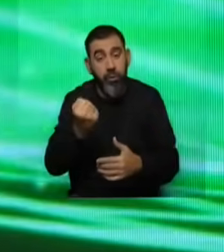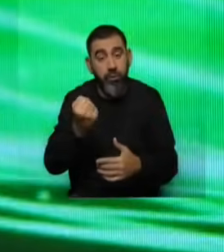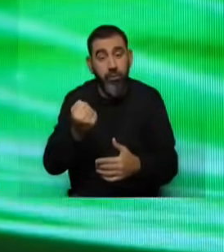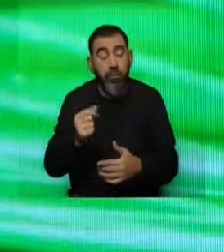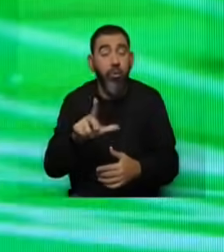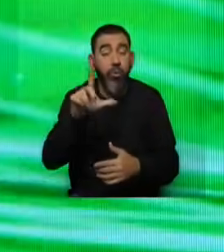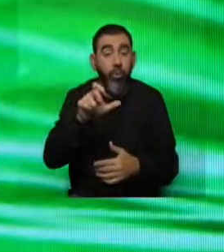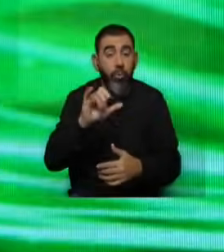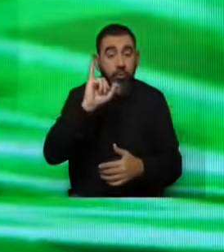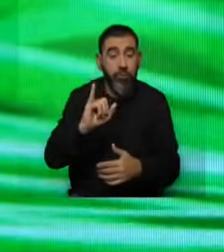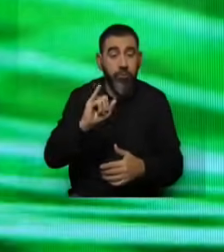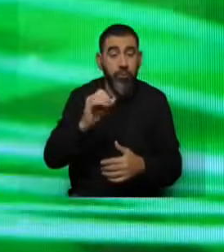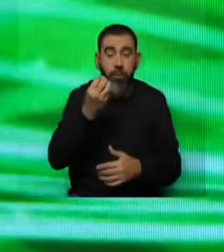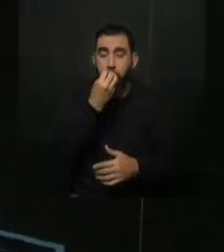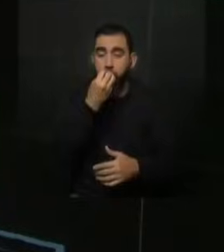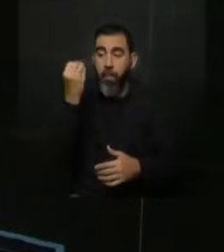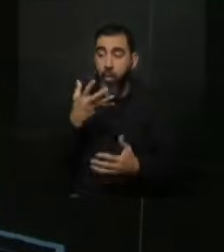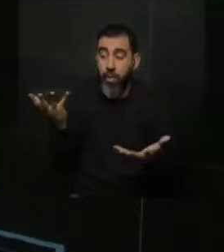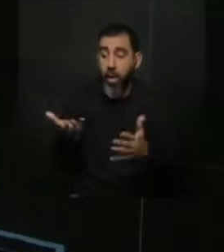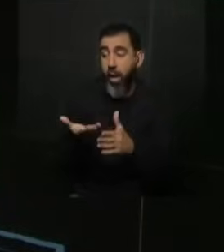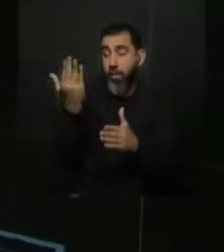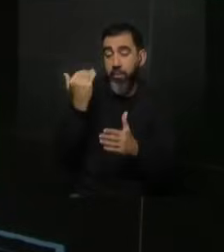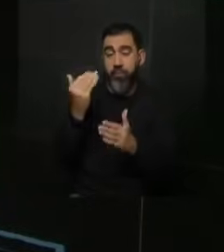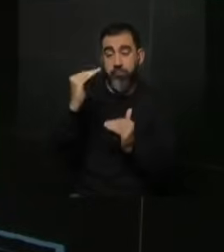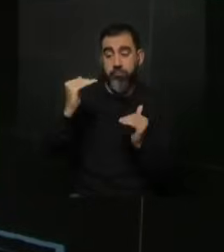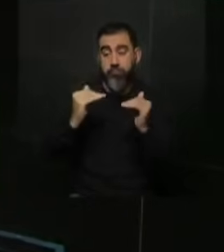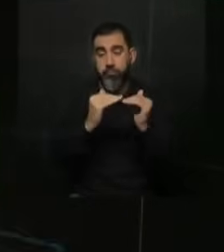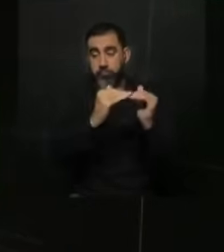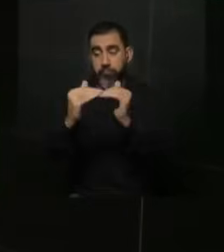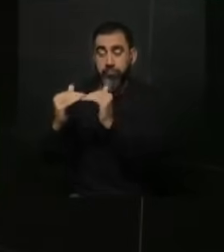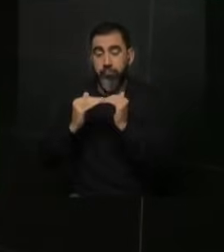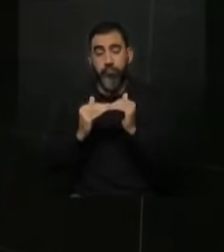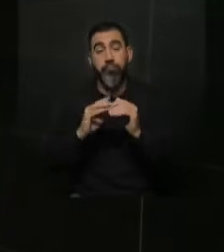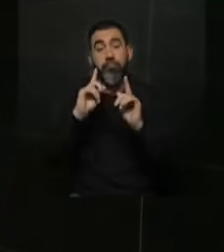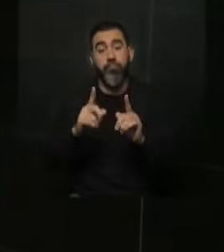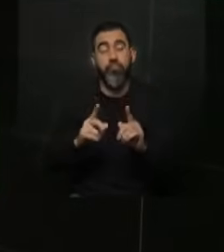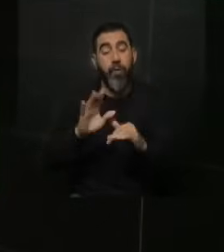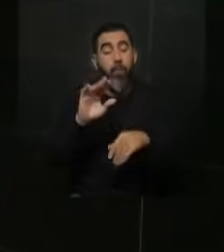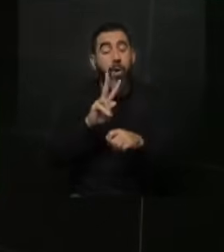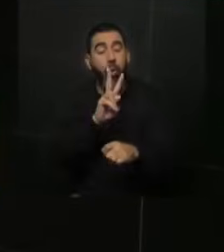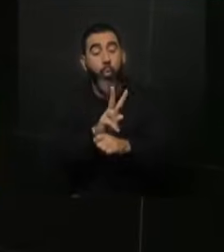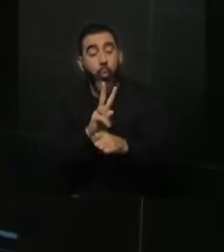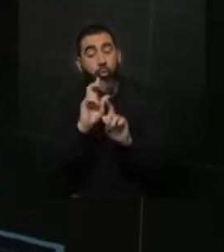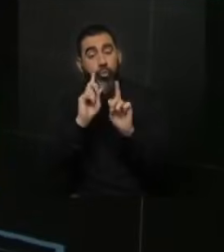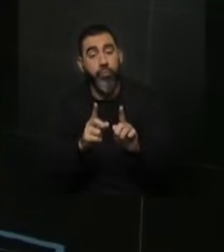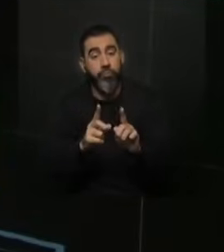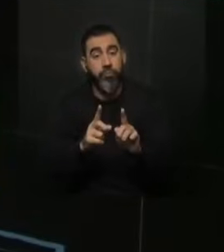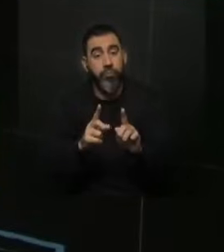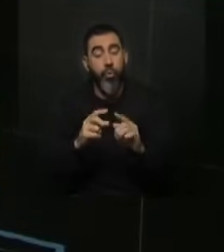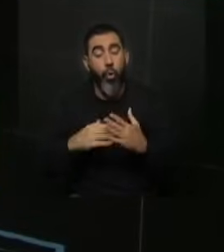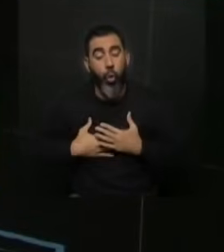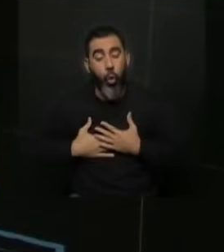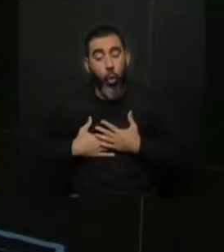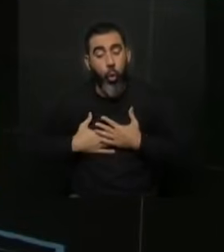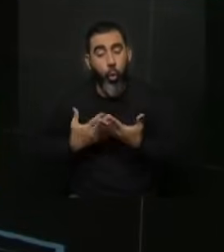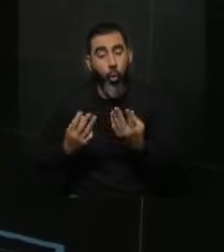tipo de dudas es superador de lo que se tiene empareja Ah yo creo que sí no pero aparte aumenta los los controles baja La donación las donaciones